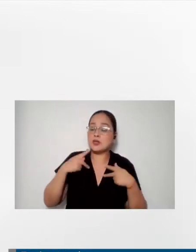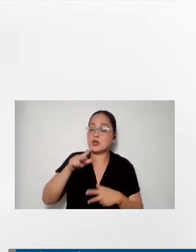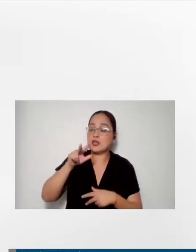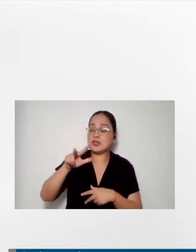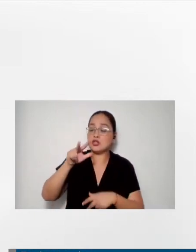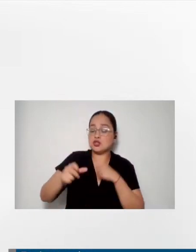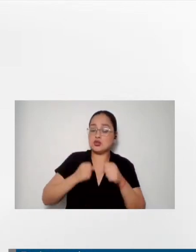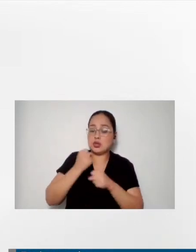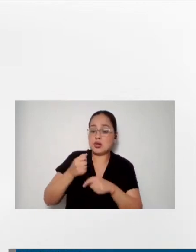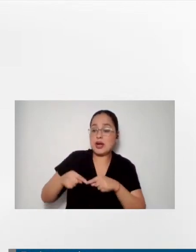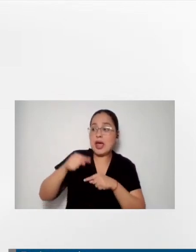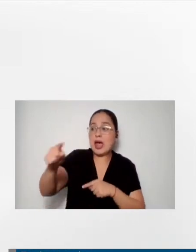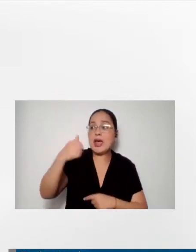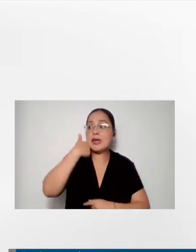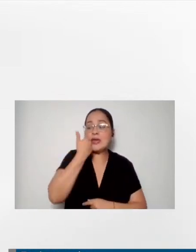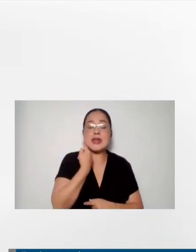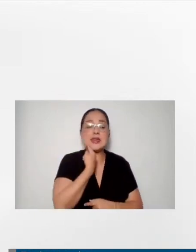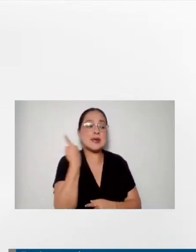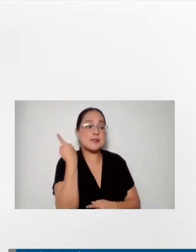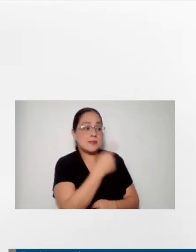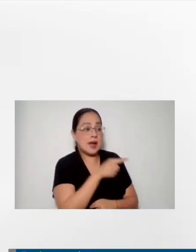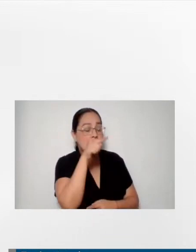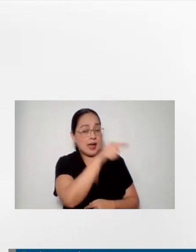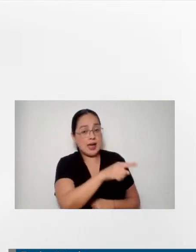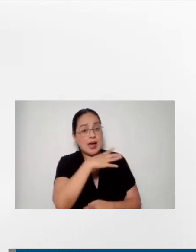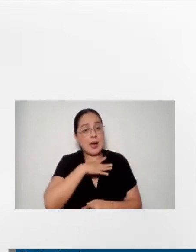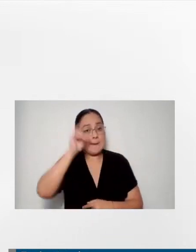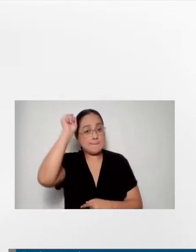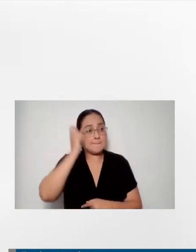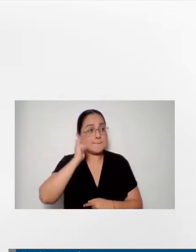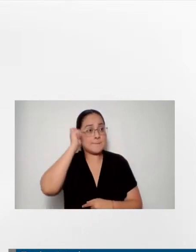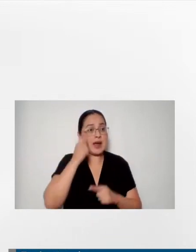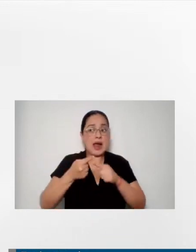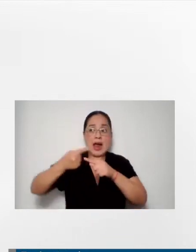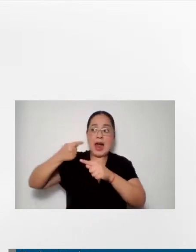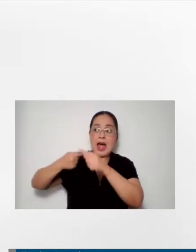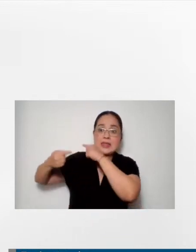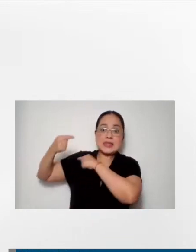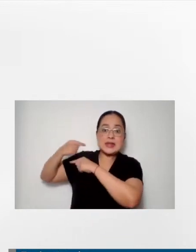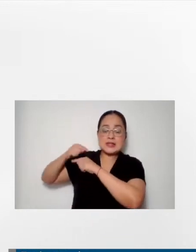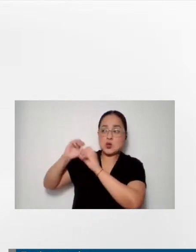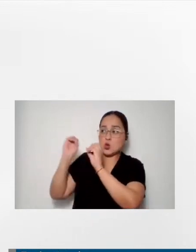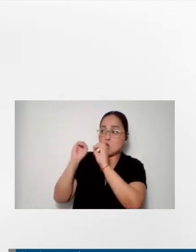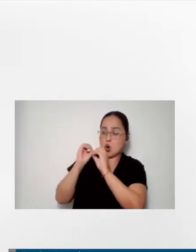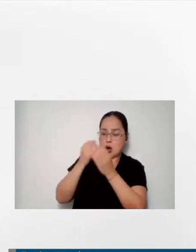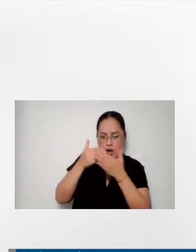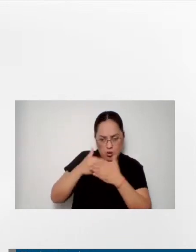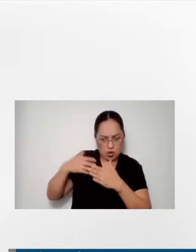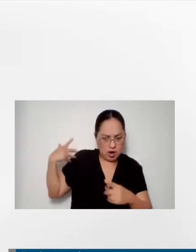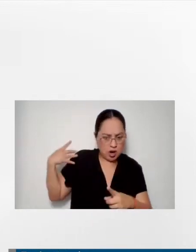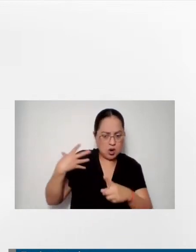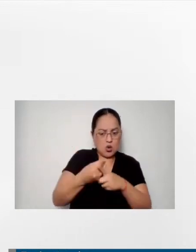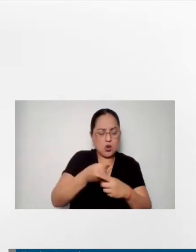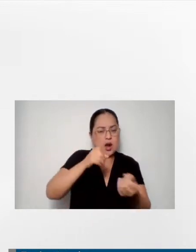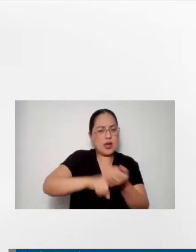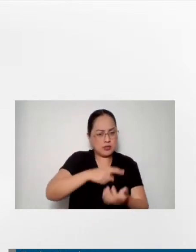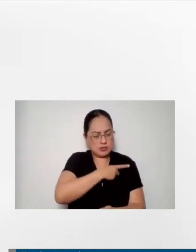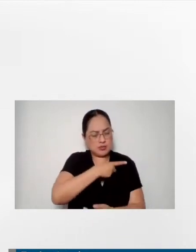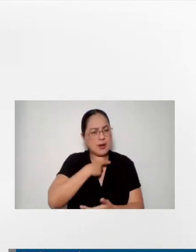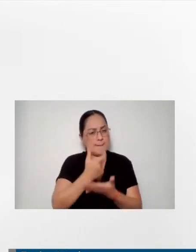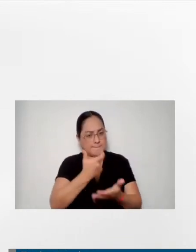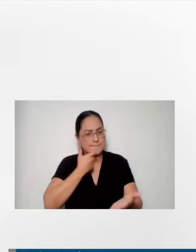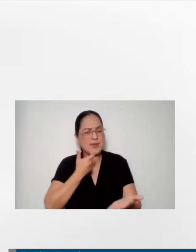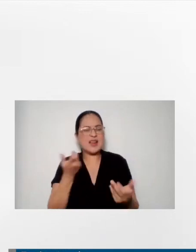alimentos, con los alimentos hacia el pasado, ¿no? Retroactivos? Entonces, bueno, ahorita vamos a comentar más de eso, pero creo